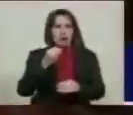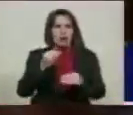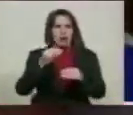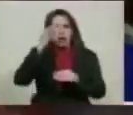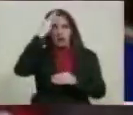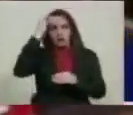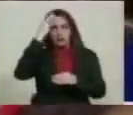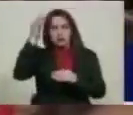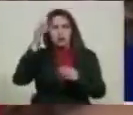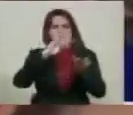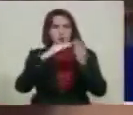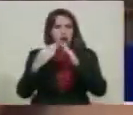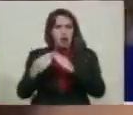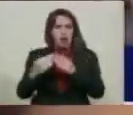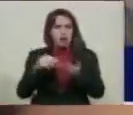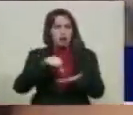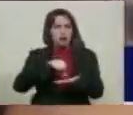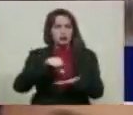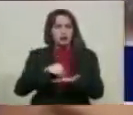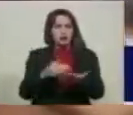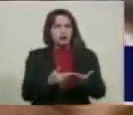los centros estudiantiles.